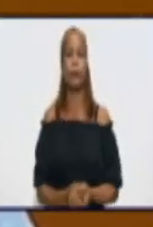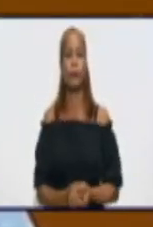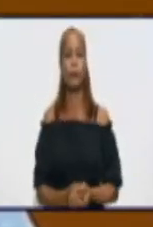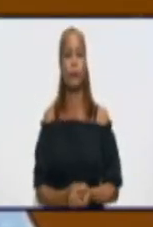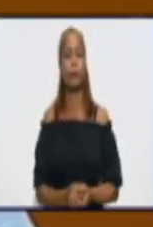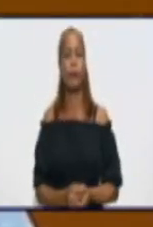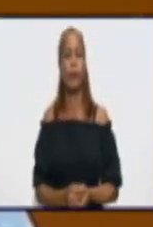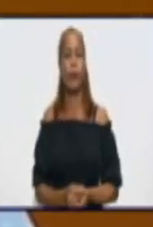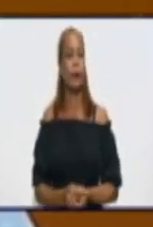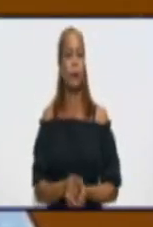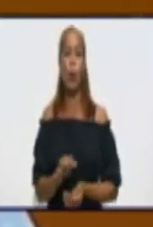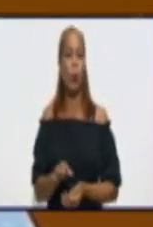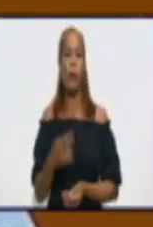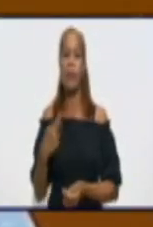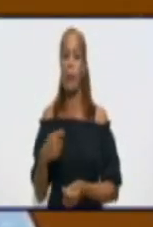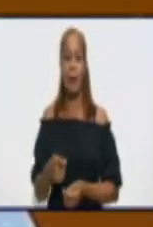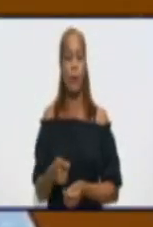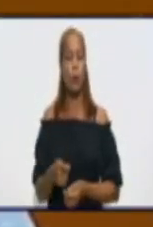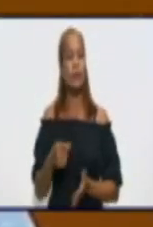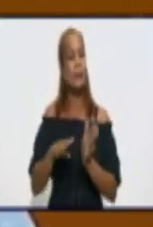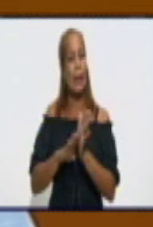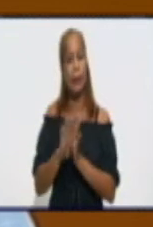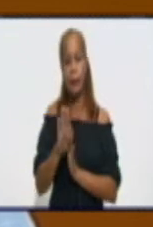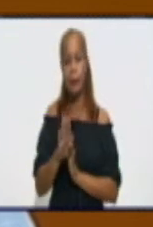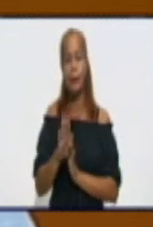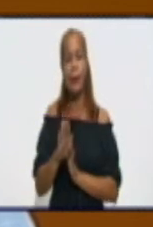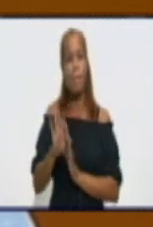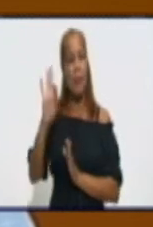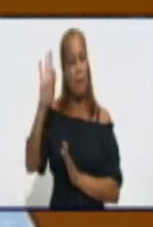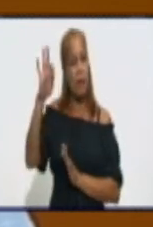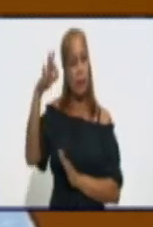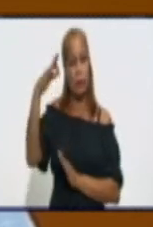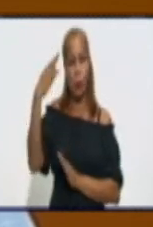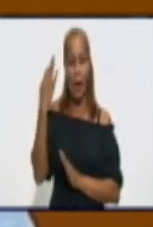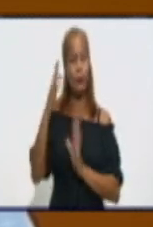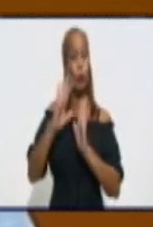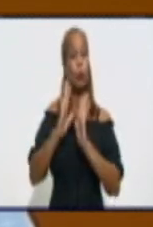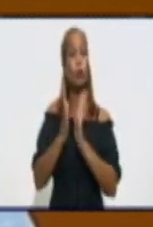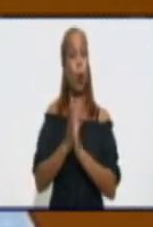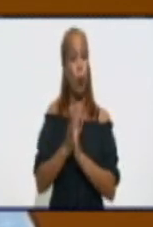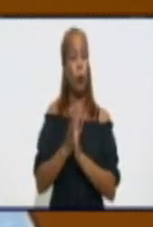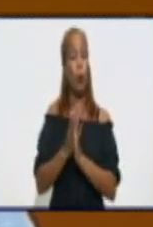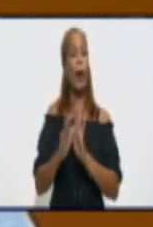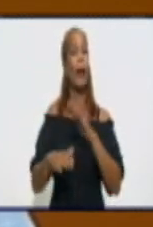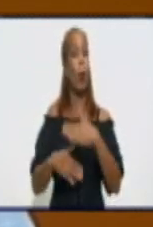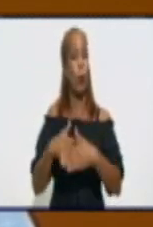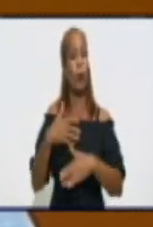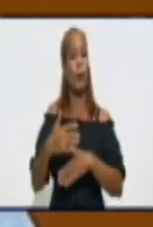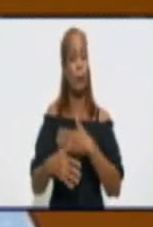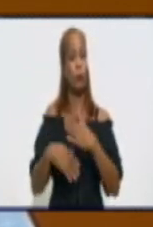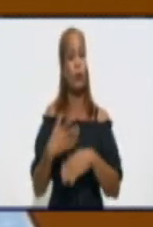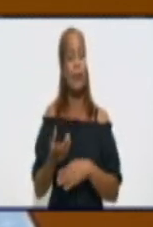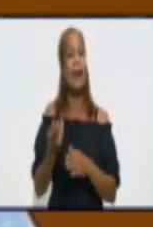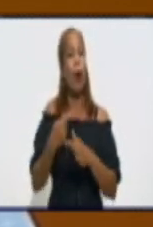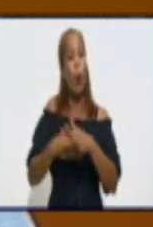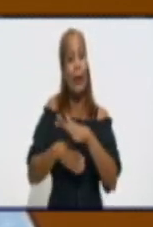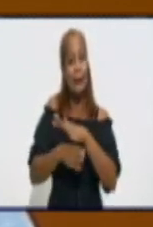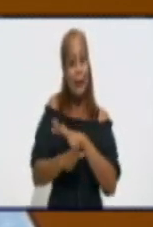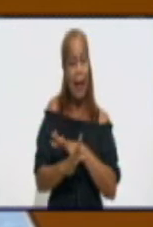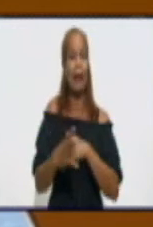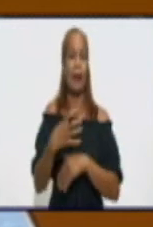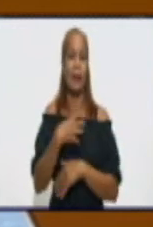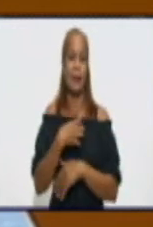seguir perfeccionando todo el sistema de distribución de medicamentos en correspondencia con la entrada que tengan los mismos